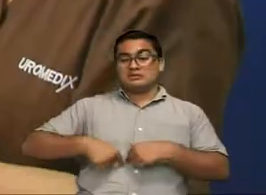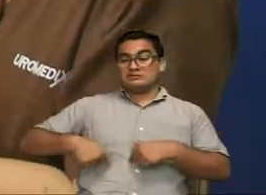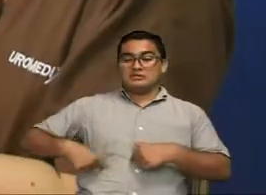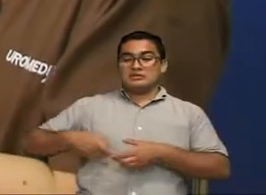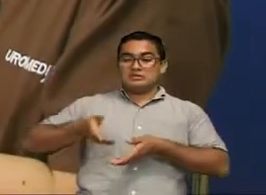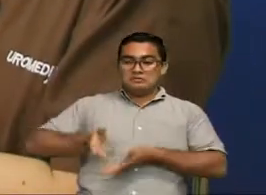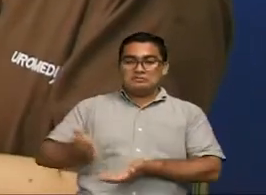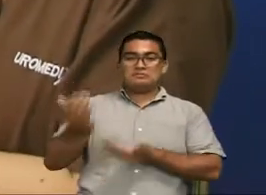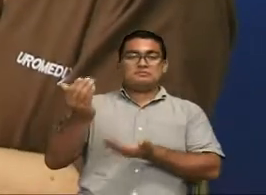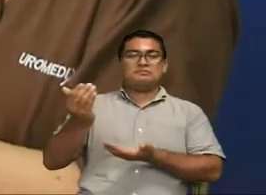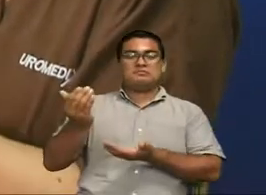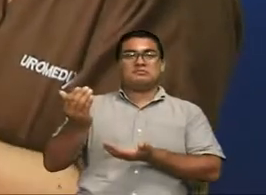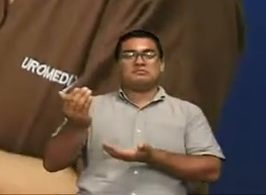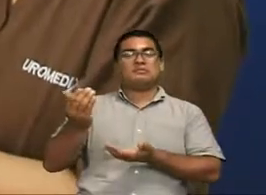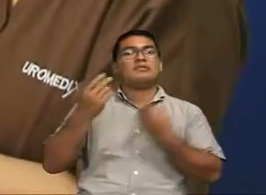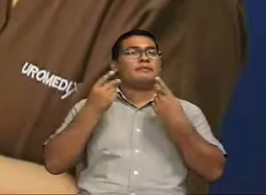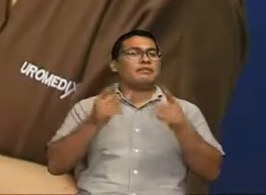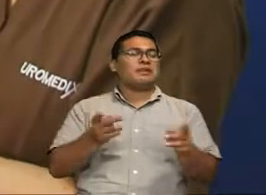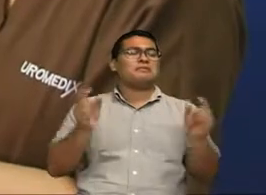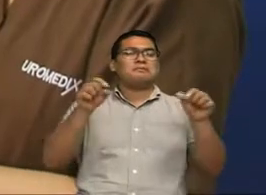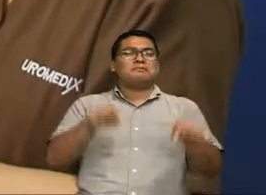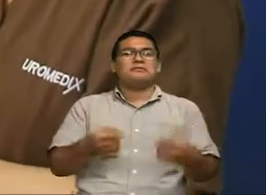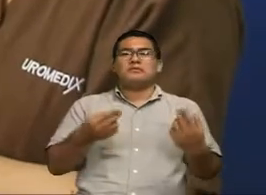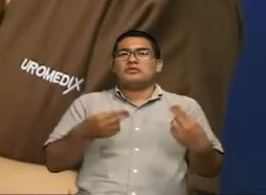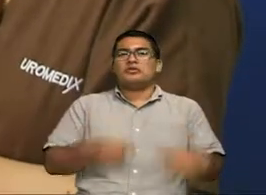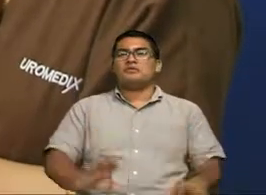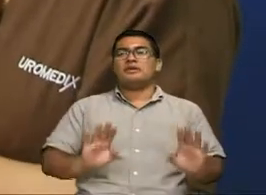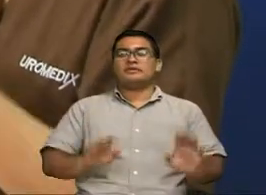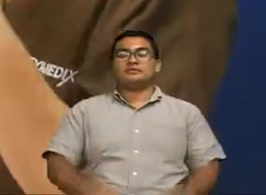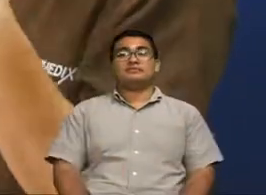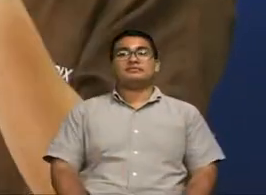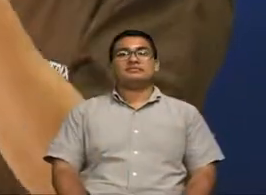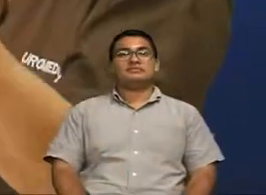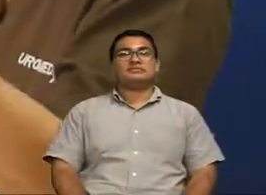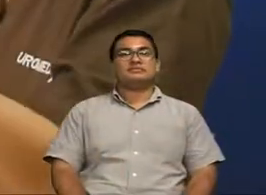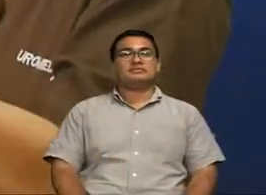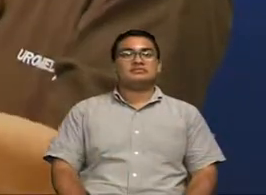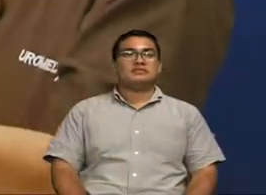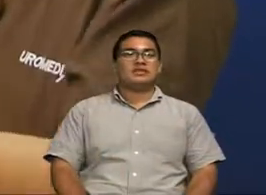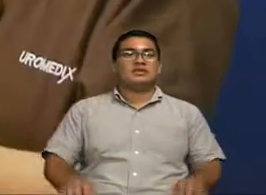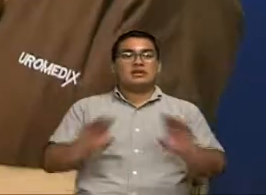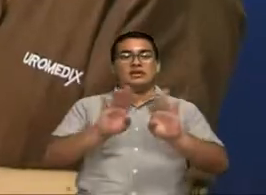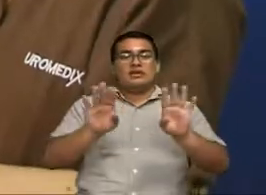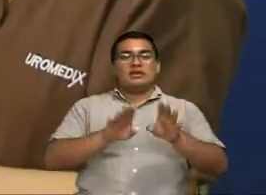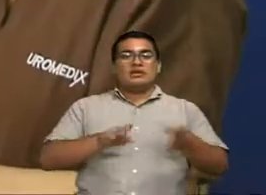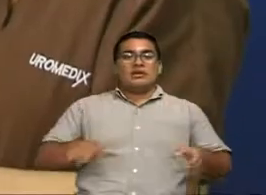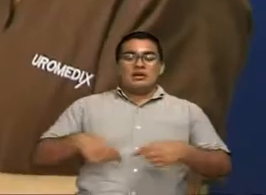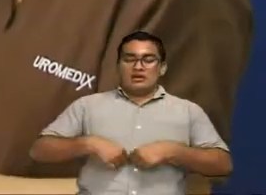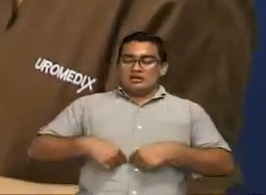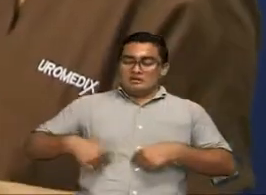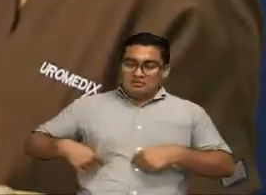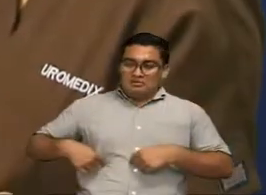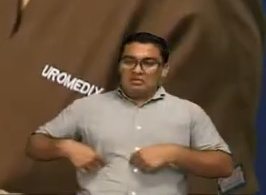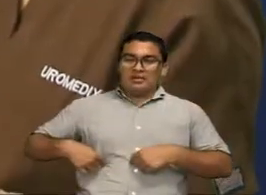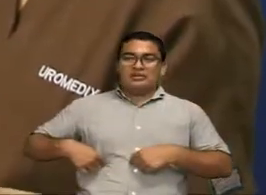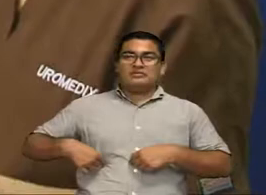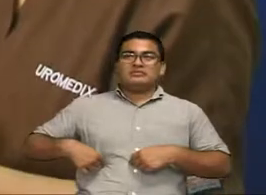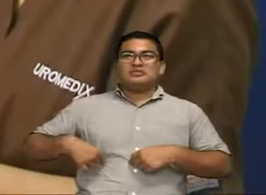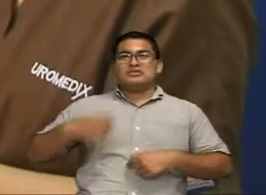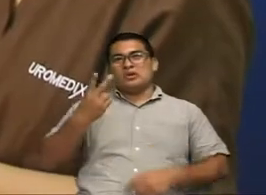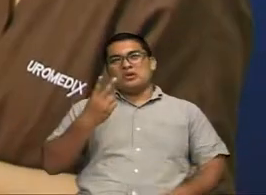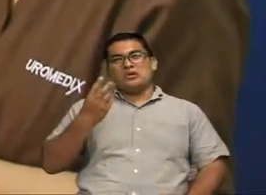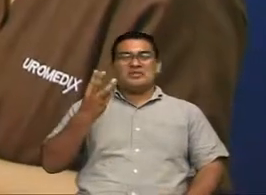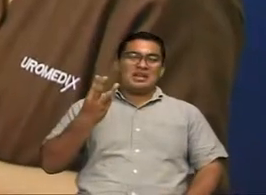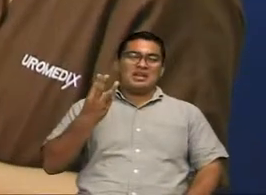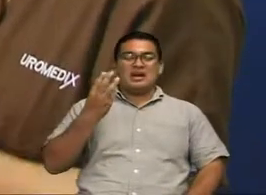es igual a una cesárea, pero ahora no. Ahora las mujeres, después de cierto periodo de tiempo, después de